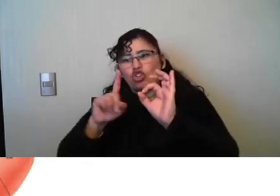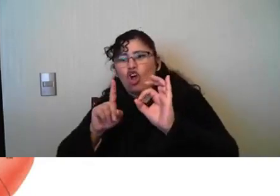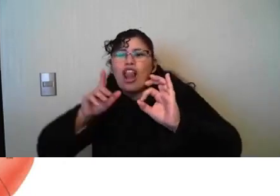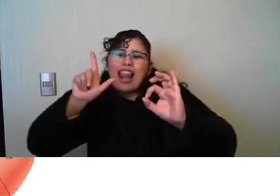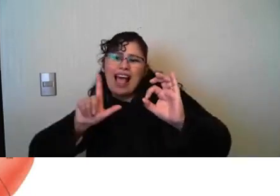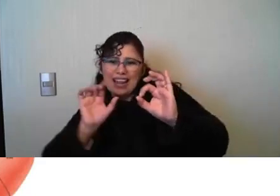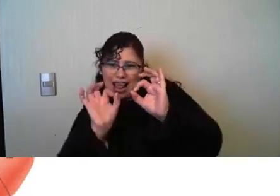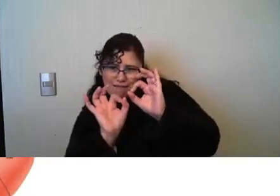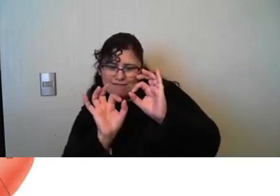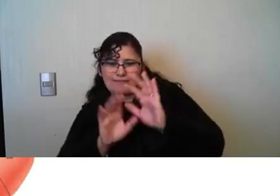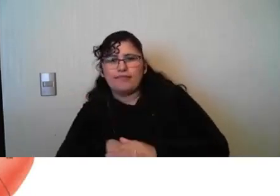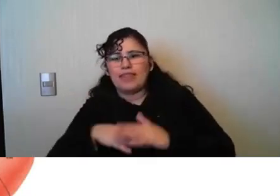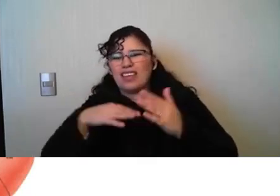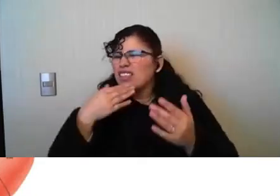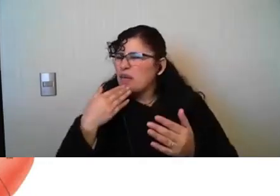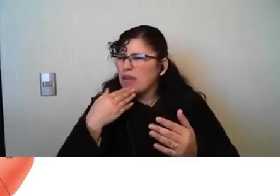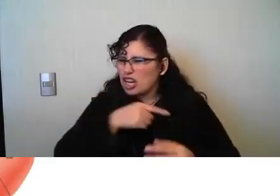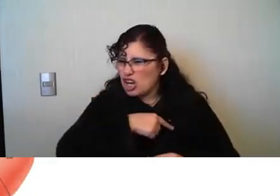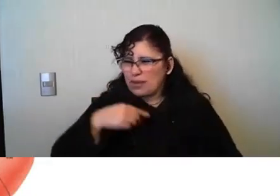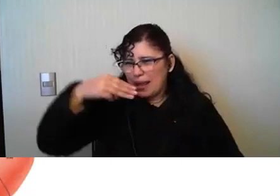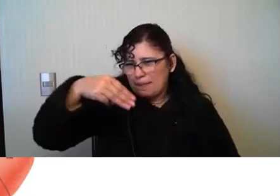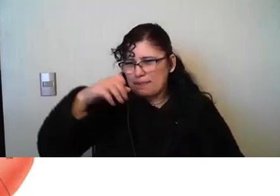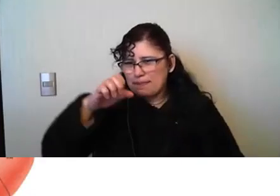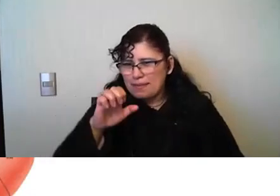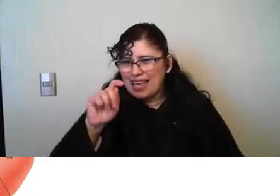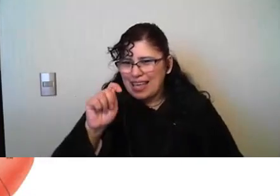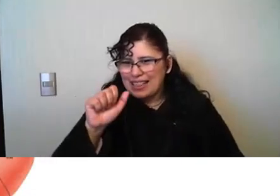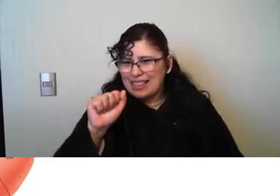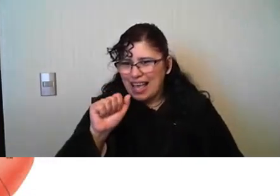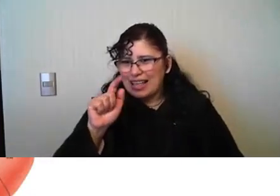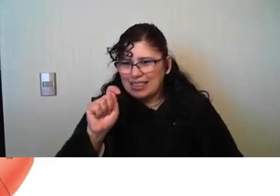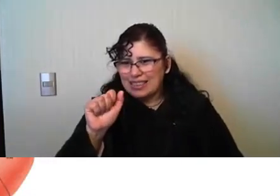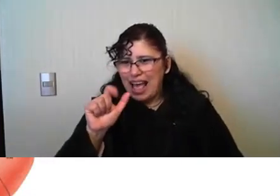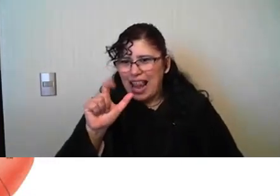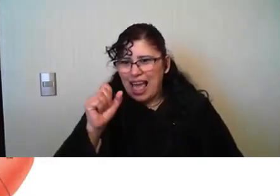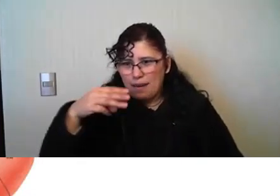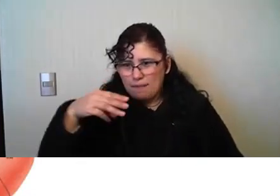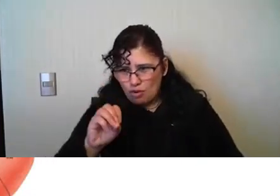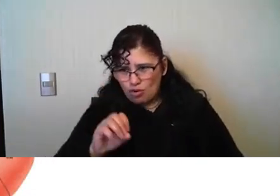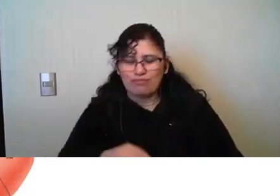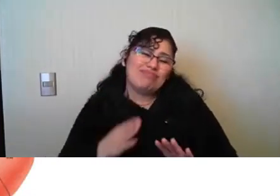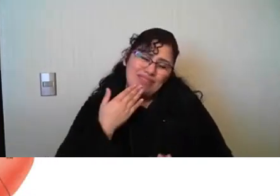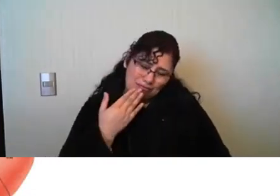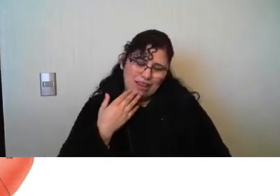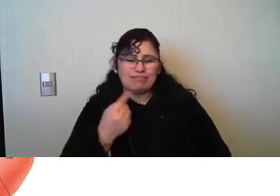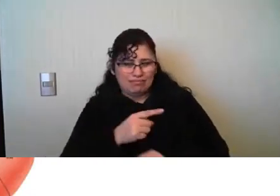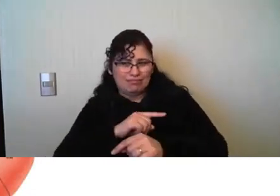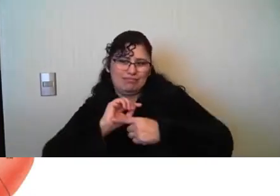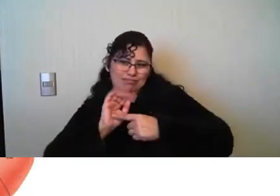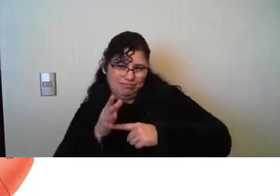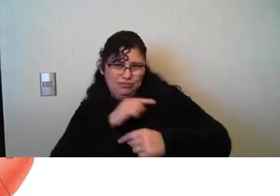metatálamo. Y luego tenemos lo que yo le mencionaba aquí, este elemento